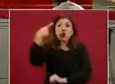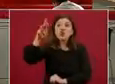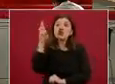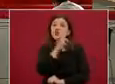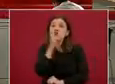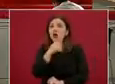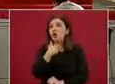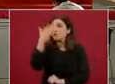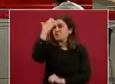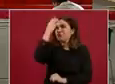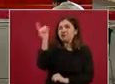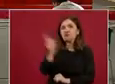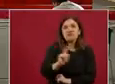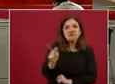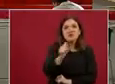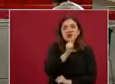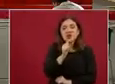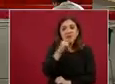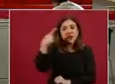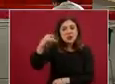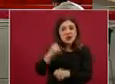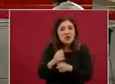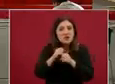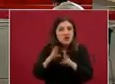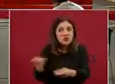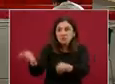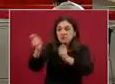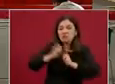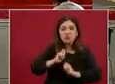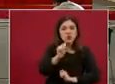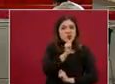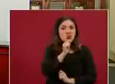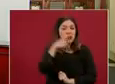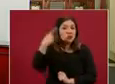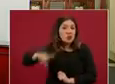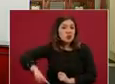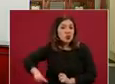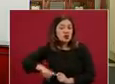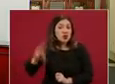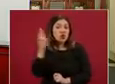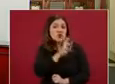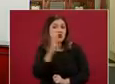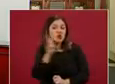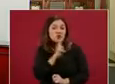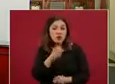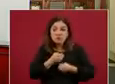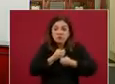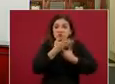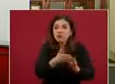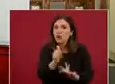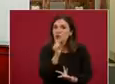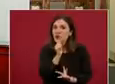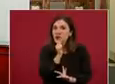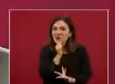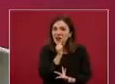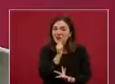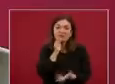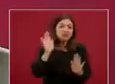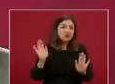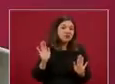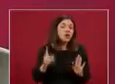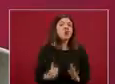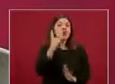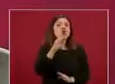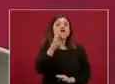no conocemos, lo hemos dicho, la información, simplemente el gobierno ruso o el Instituto Gamaleya no lo han dado a conocer, excepto el